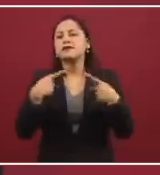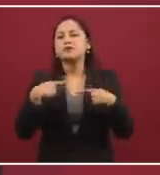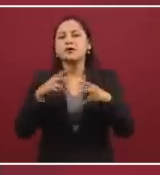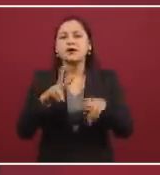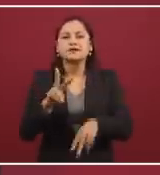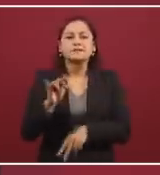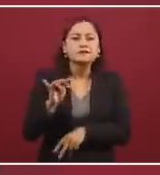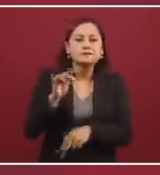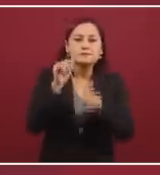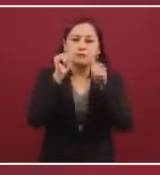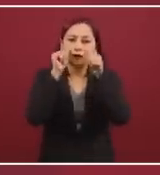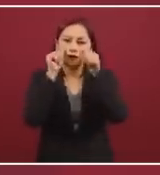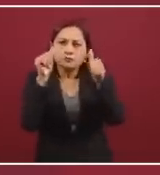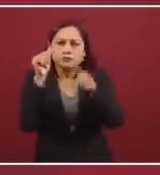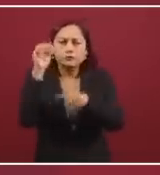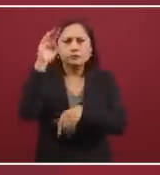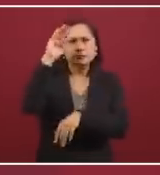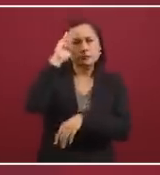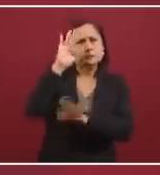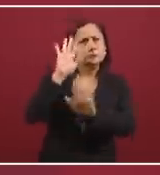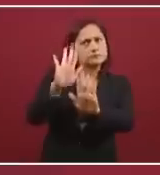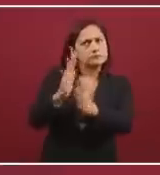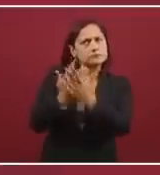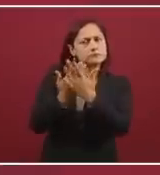se resolvió el asunto